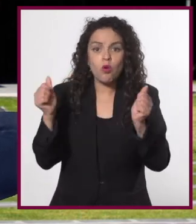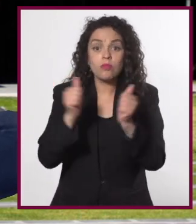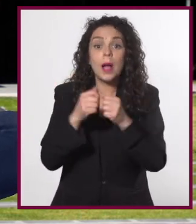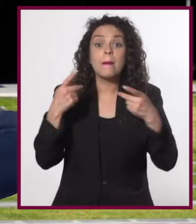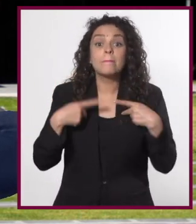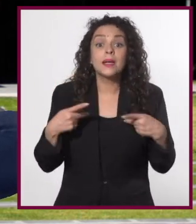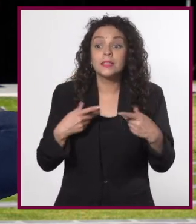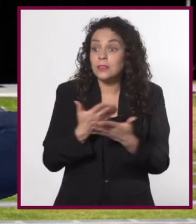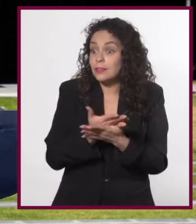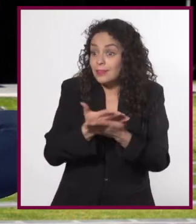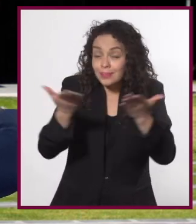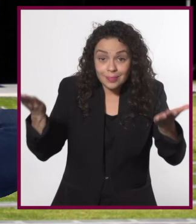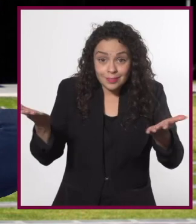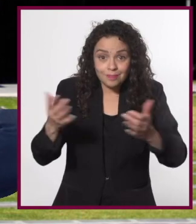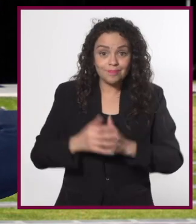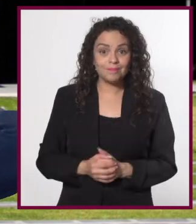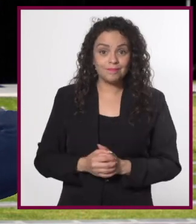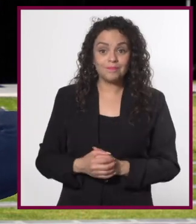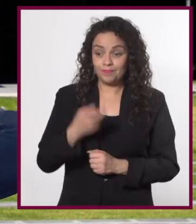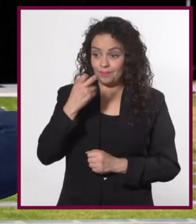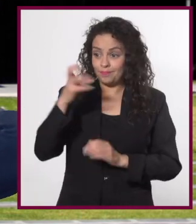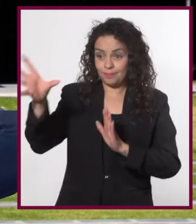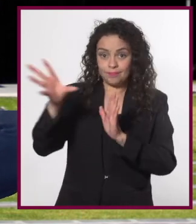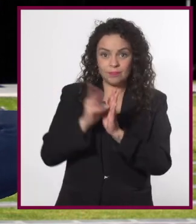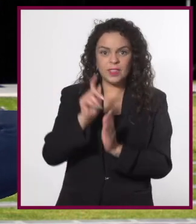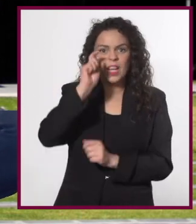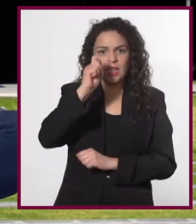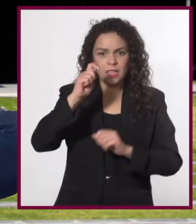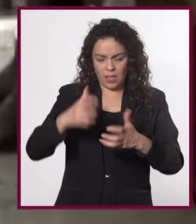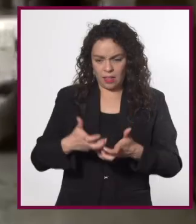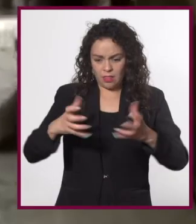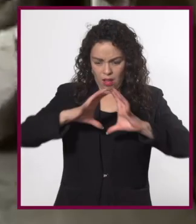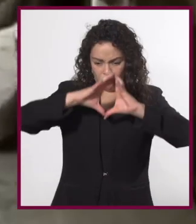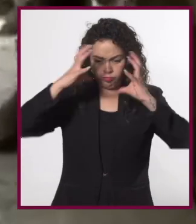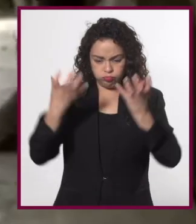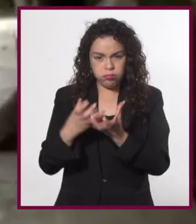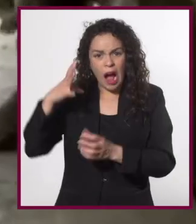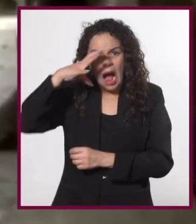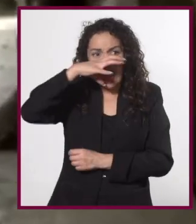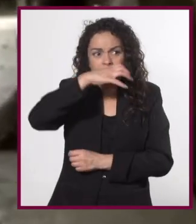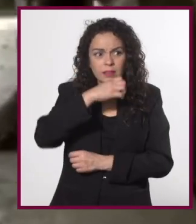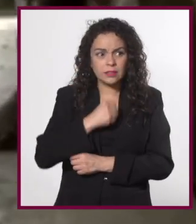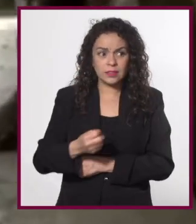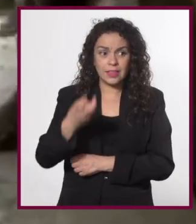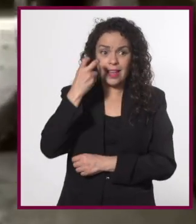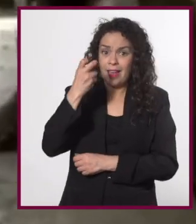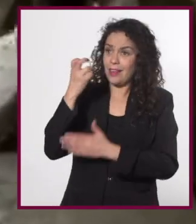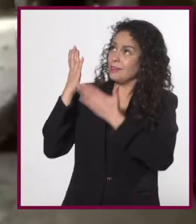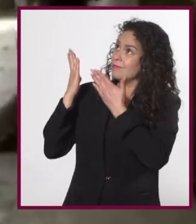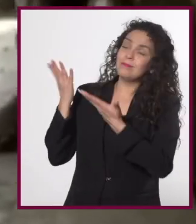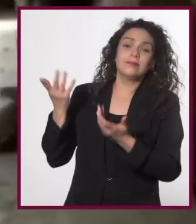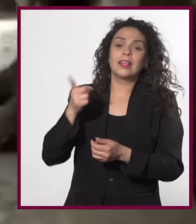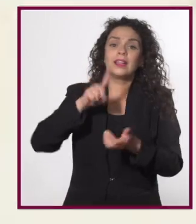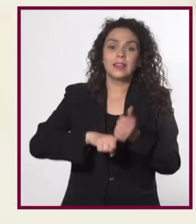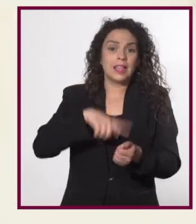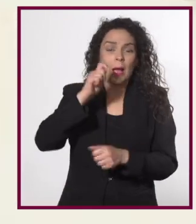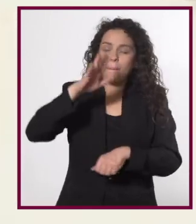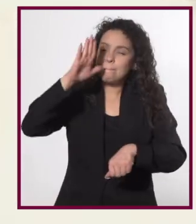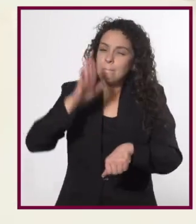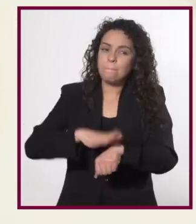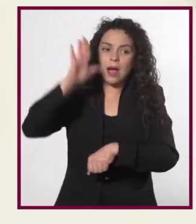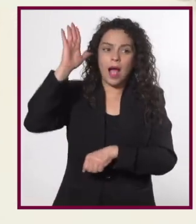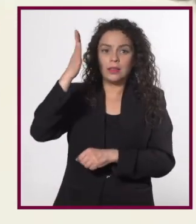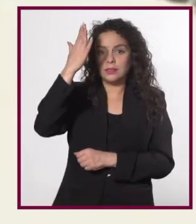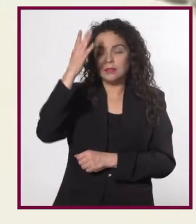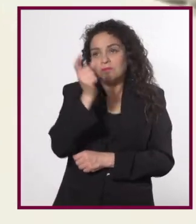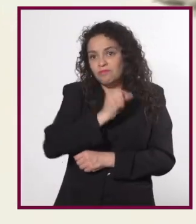través del público. El documental sobre el calentamiento global, La Era de la Estupidez, es uno de los casos más